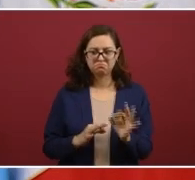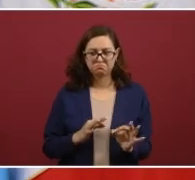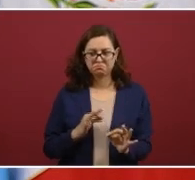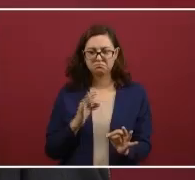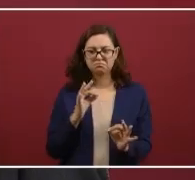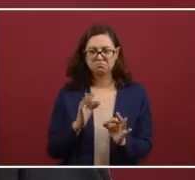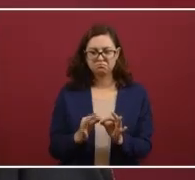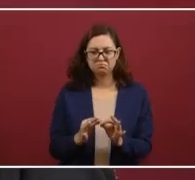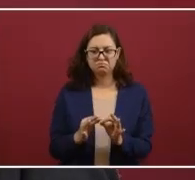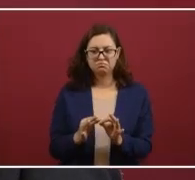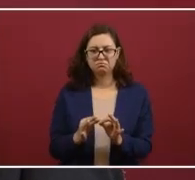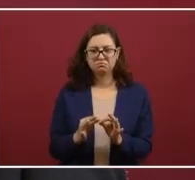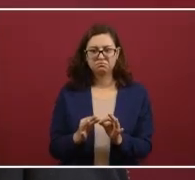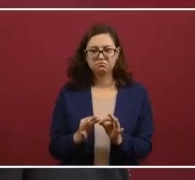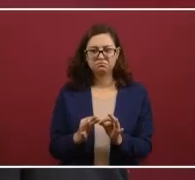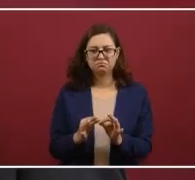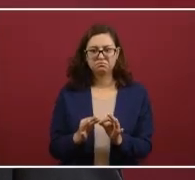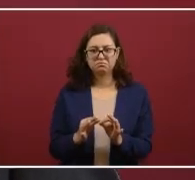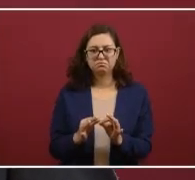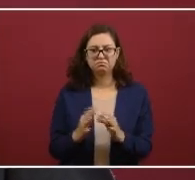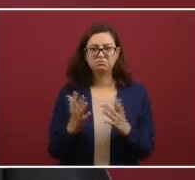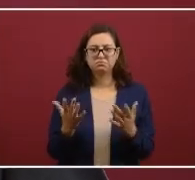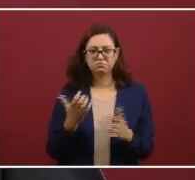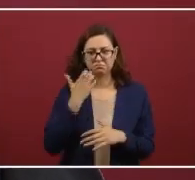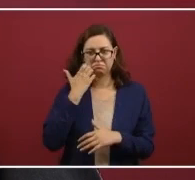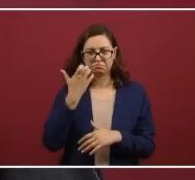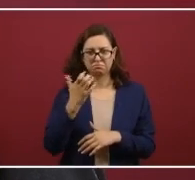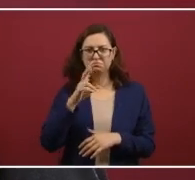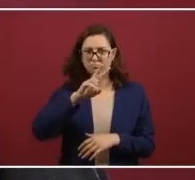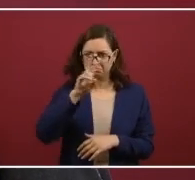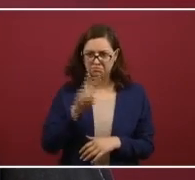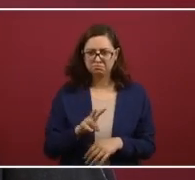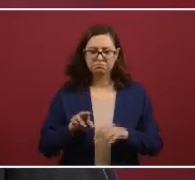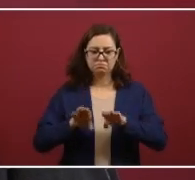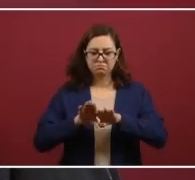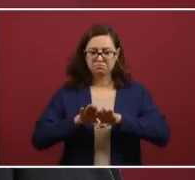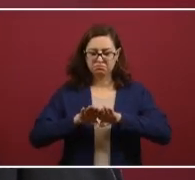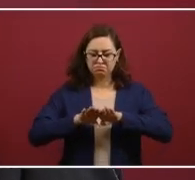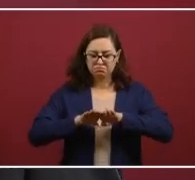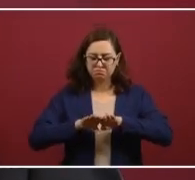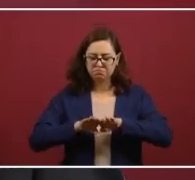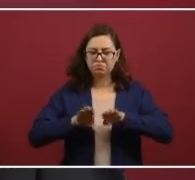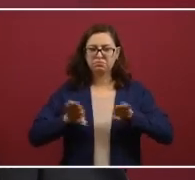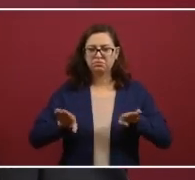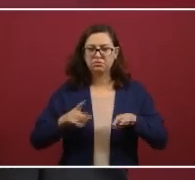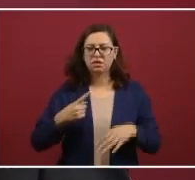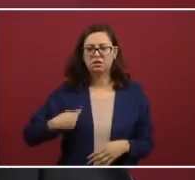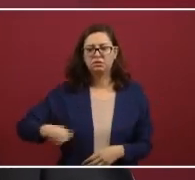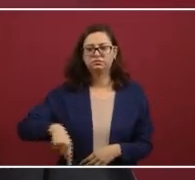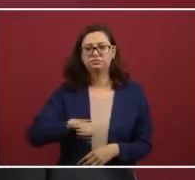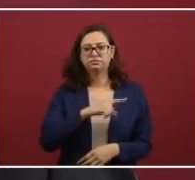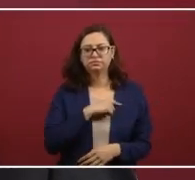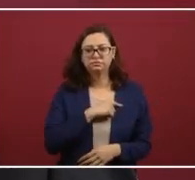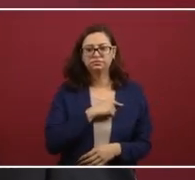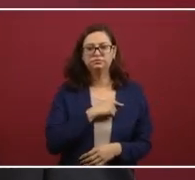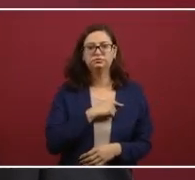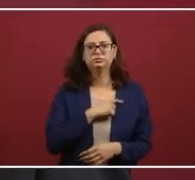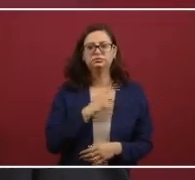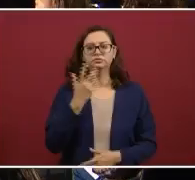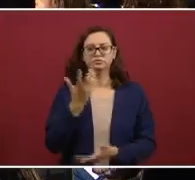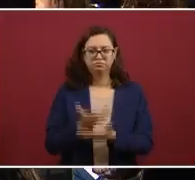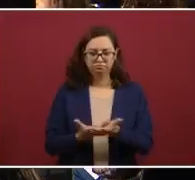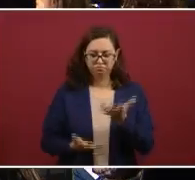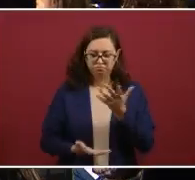porque queremos la democracia. Estamos construyendo al mismo